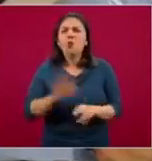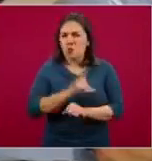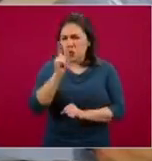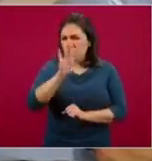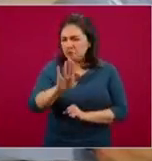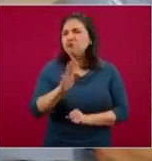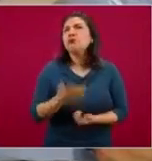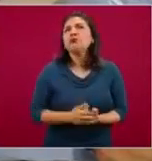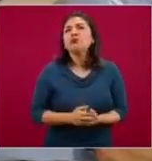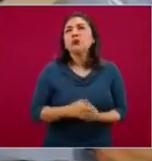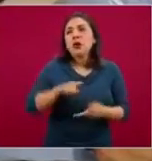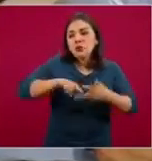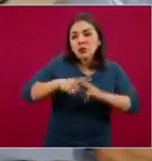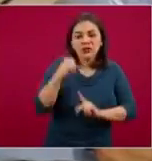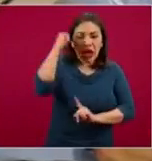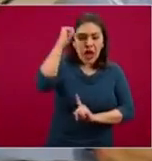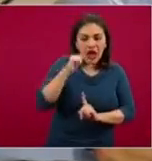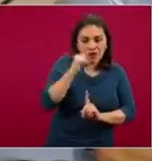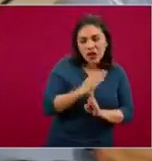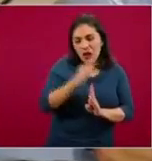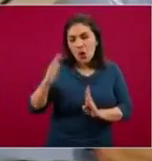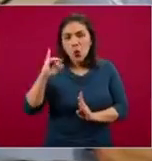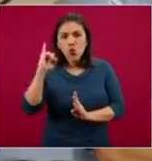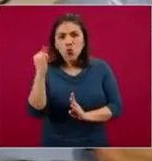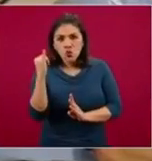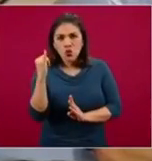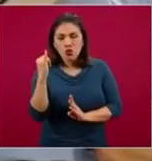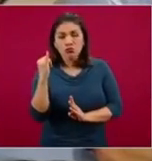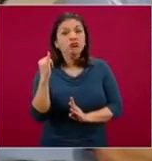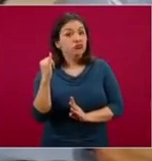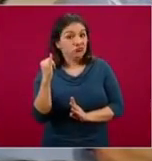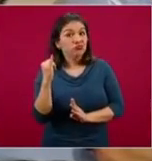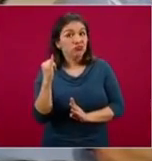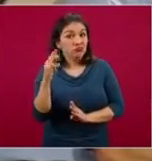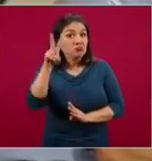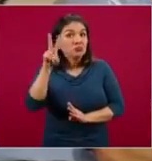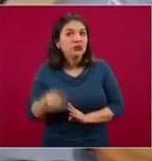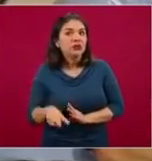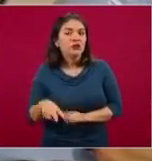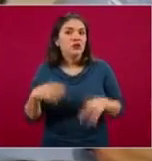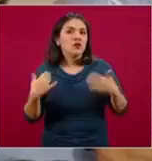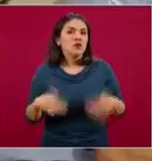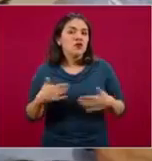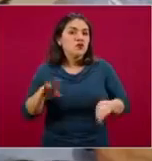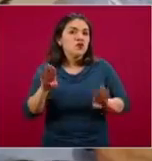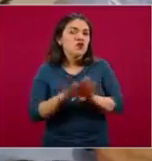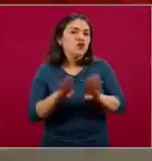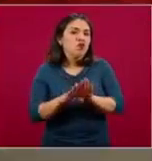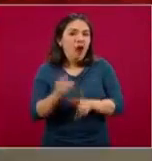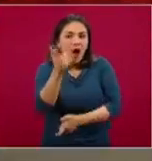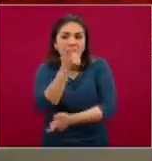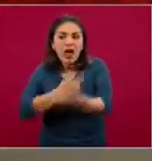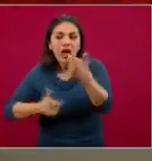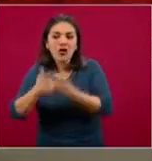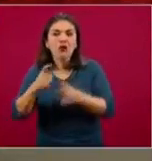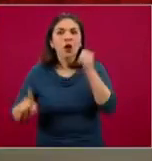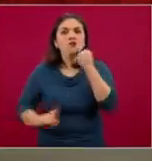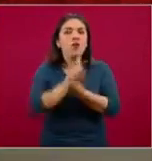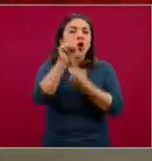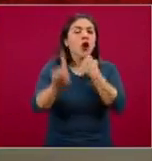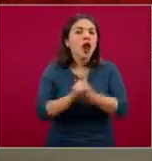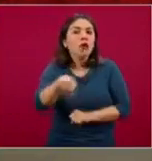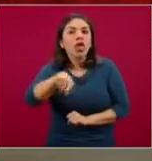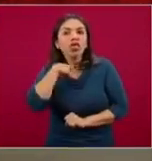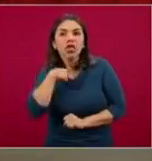que de abril a junio fue un golpe enorme a la economía nacional, y entonces